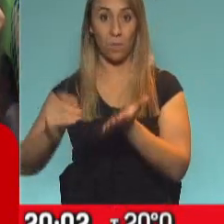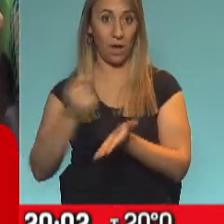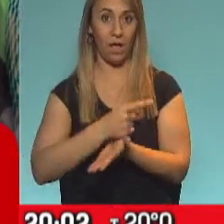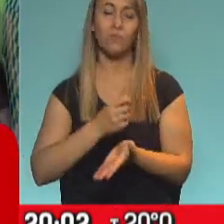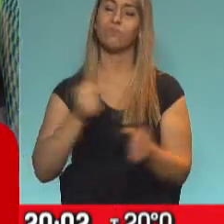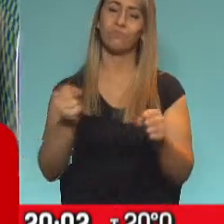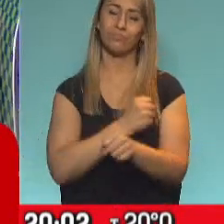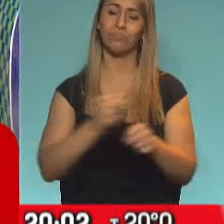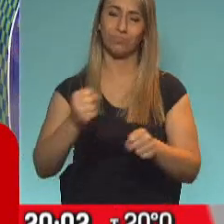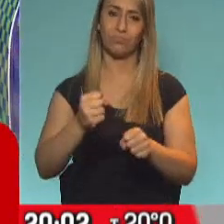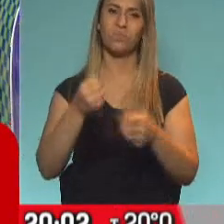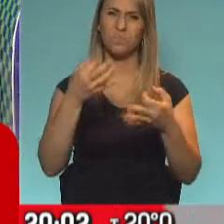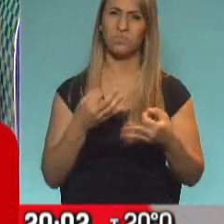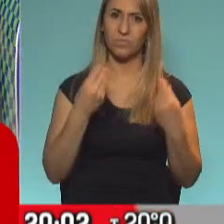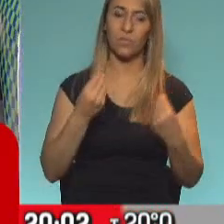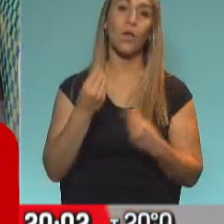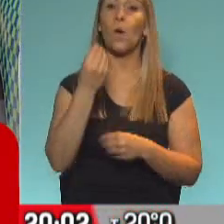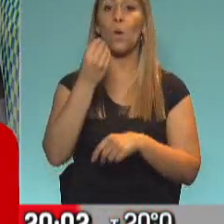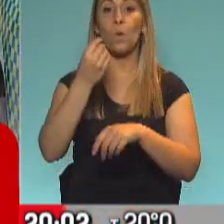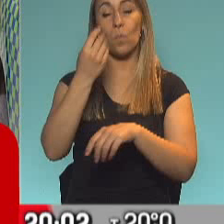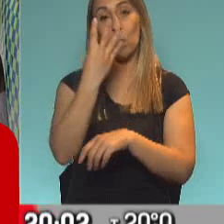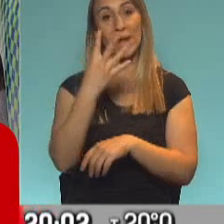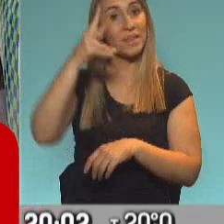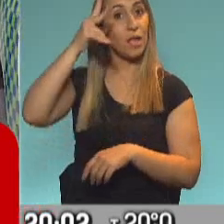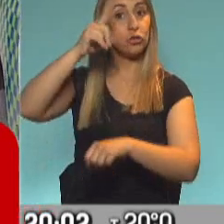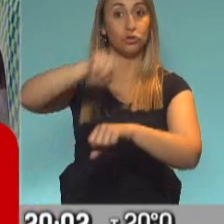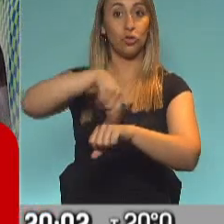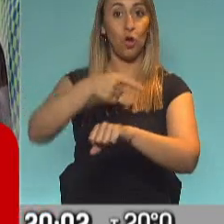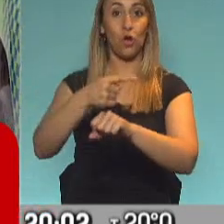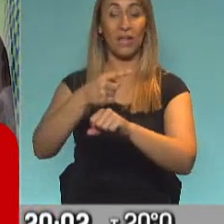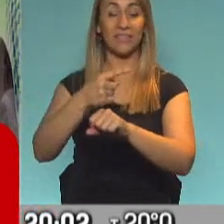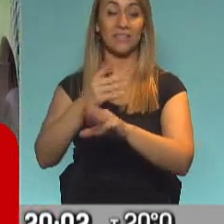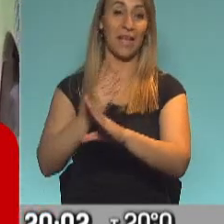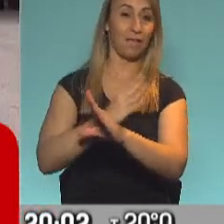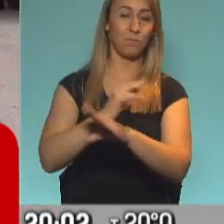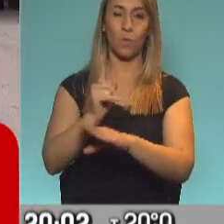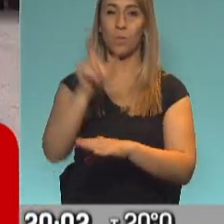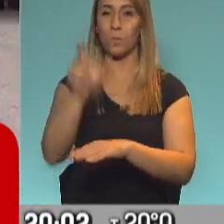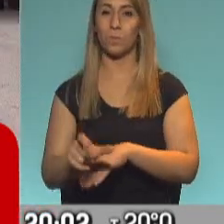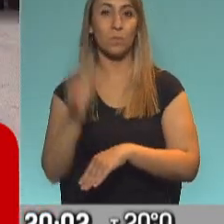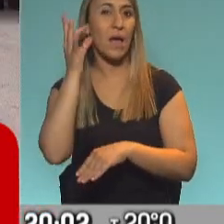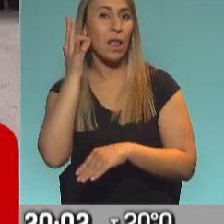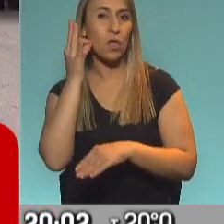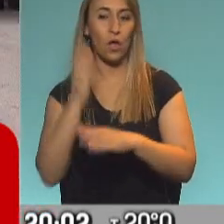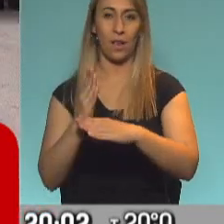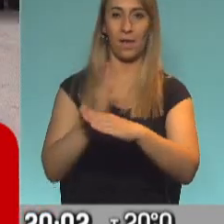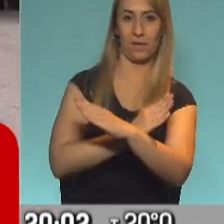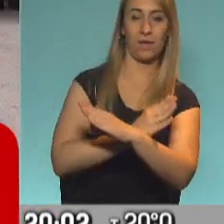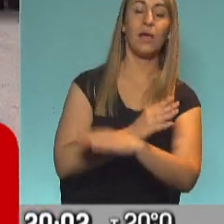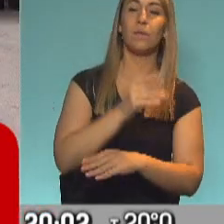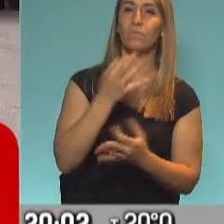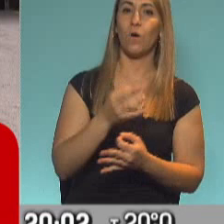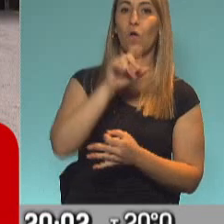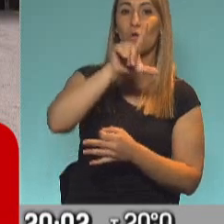que 48 horas antes del fallecimiento de Maradona, esto es el lunes previo al día